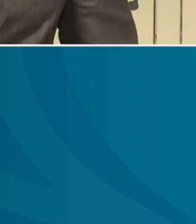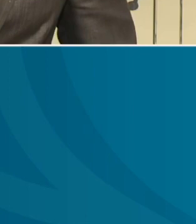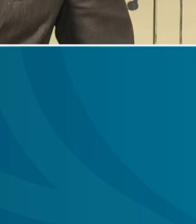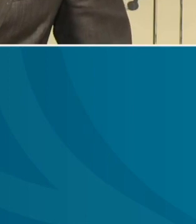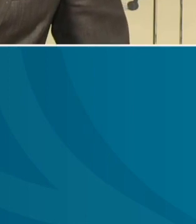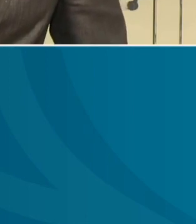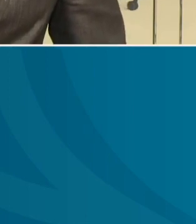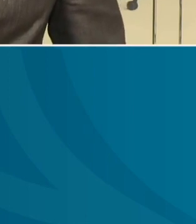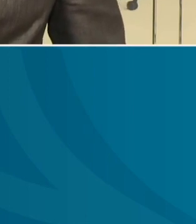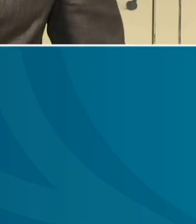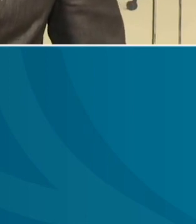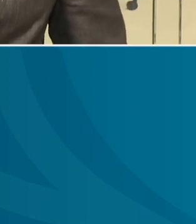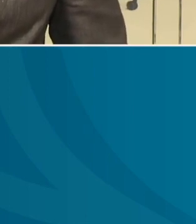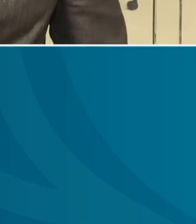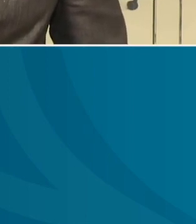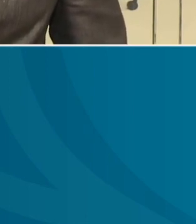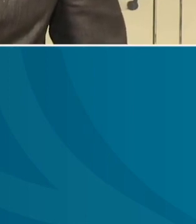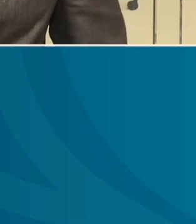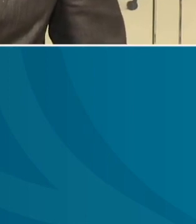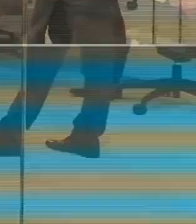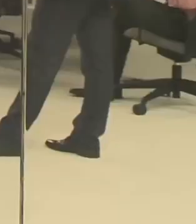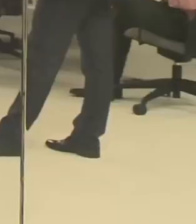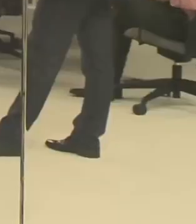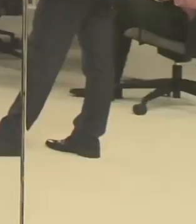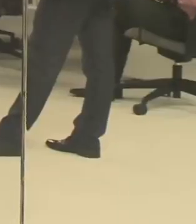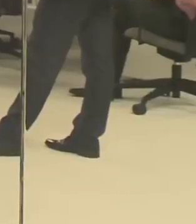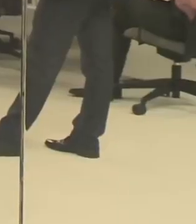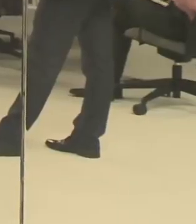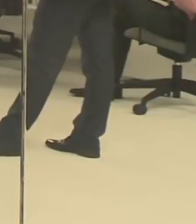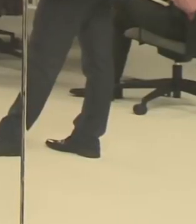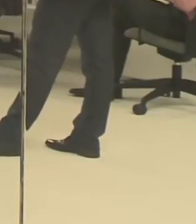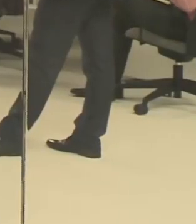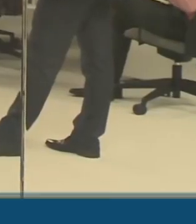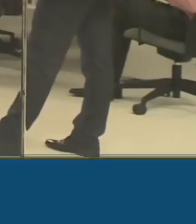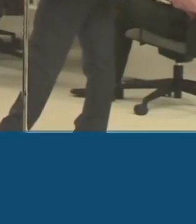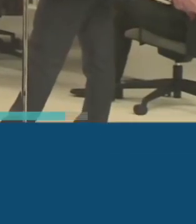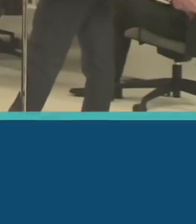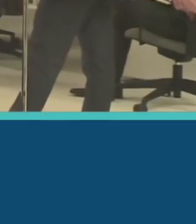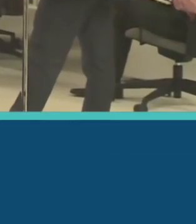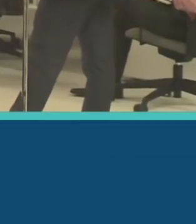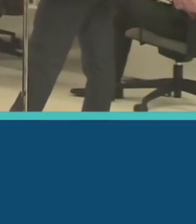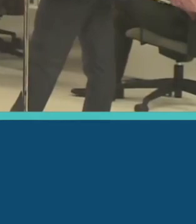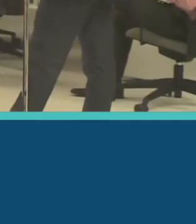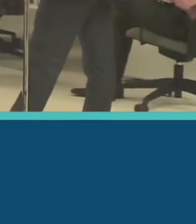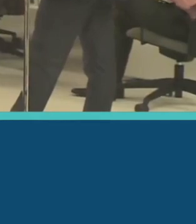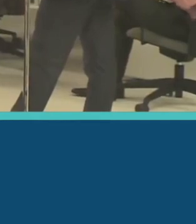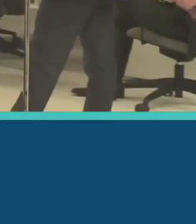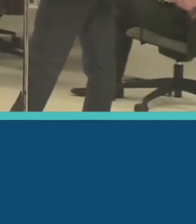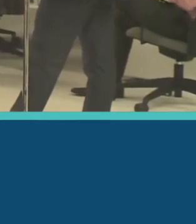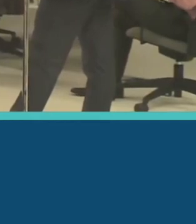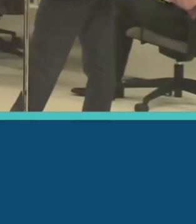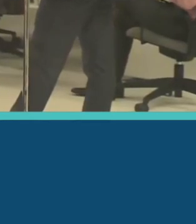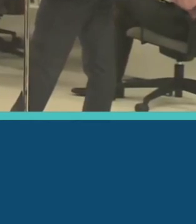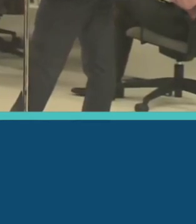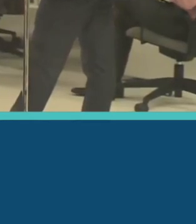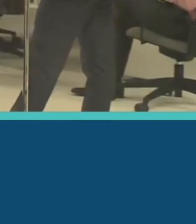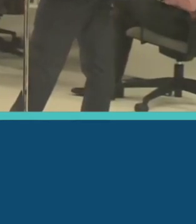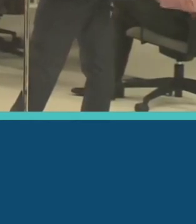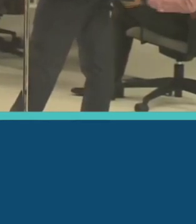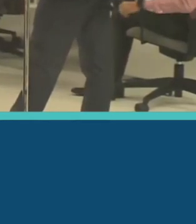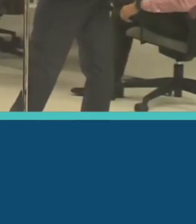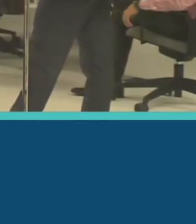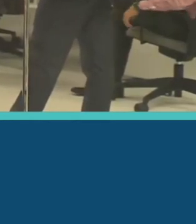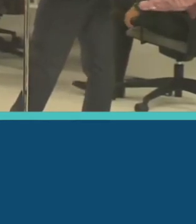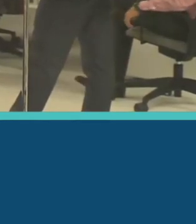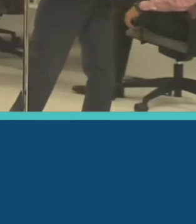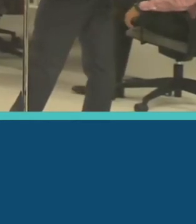Así es, buenas noches, dice para usted y para los televidentes. Como usted lo dice, se mantienen en una reunión miembros del Poder Ejecutivo con los jefes de